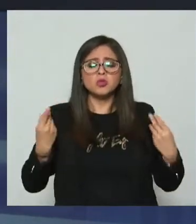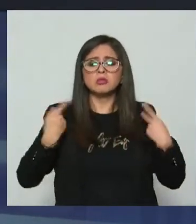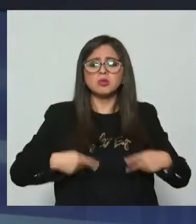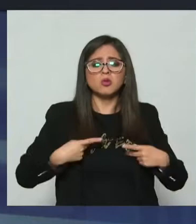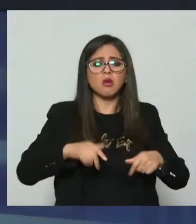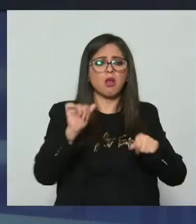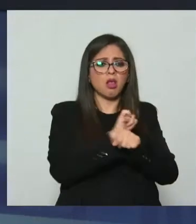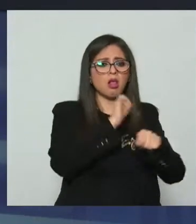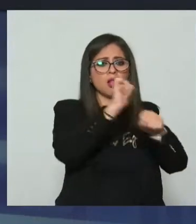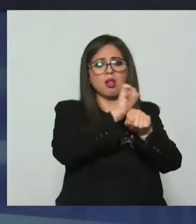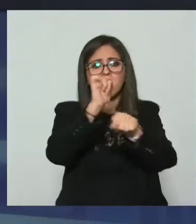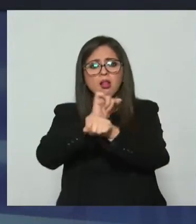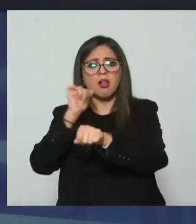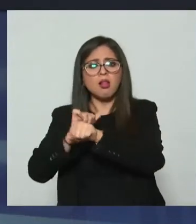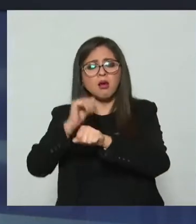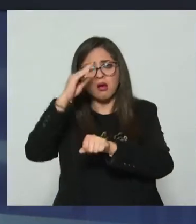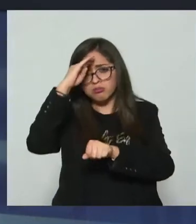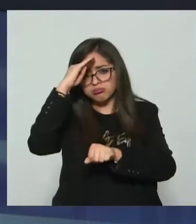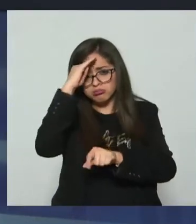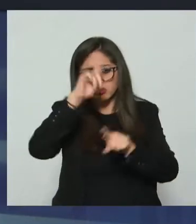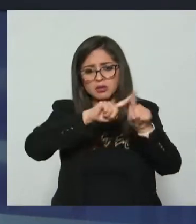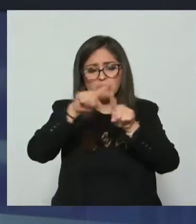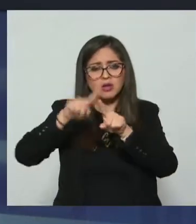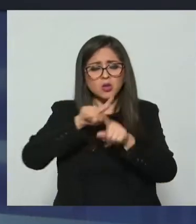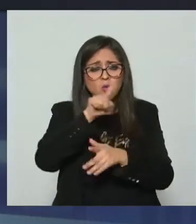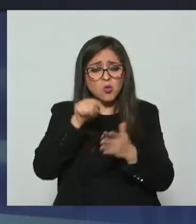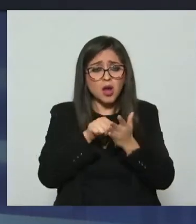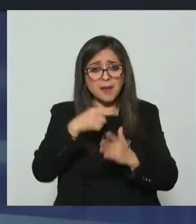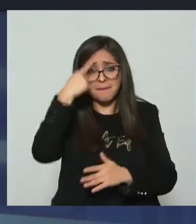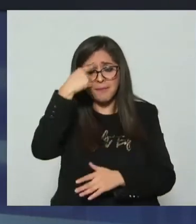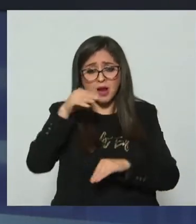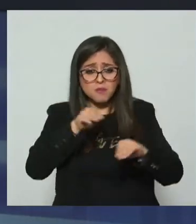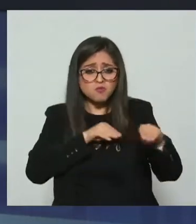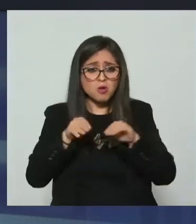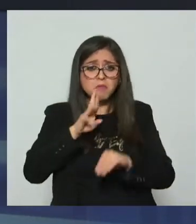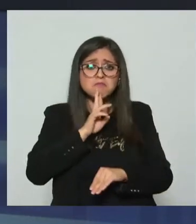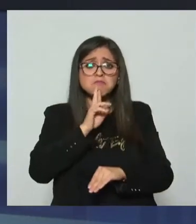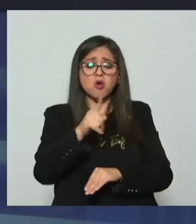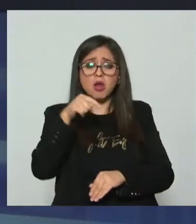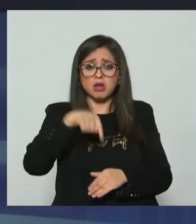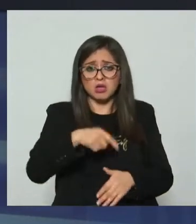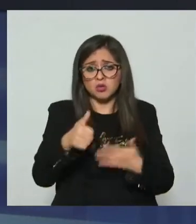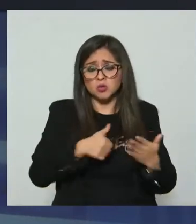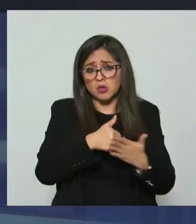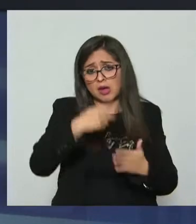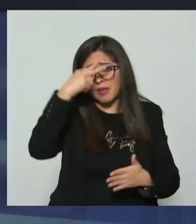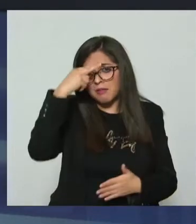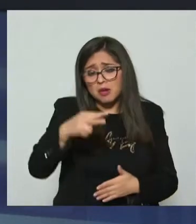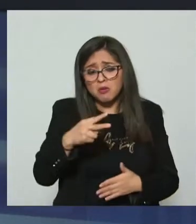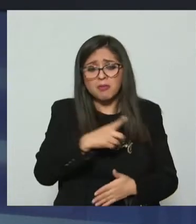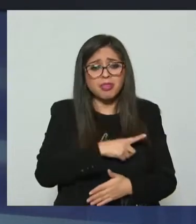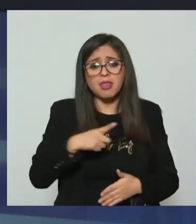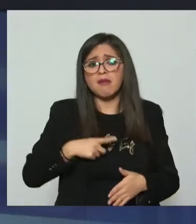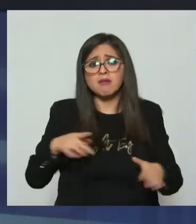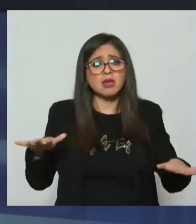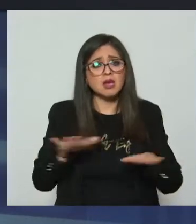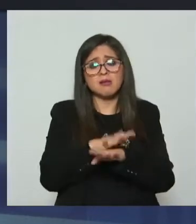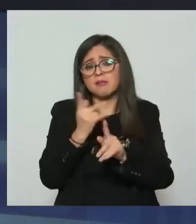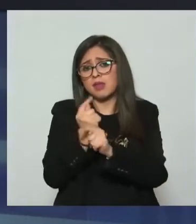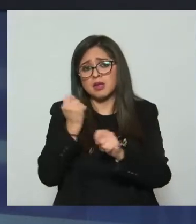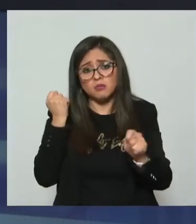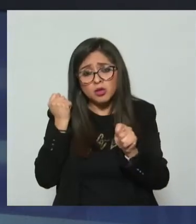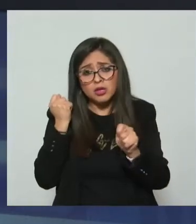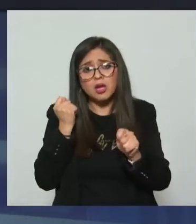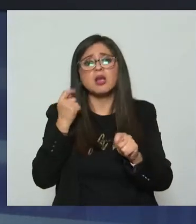y la respuesta para poder tener una mejor movilidad en la ciudad es el transporte público. Entonces, tenemos que empezar a ver los beneficios